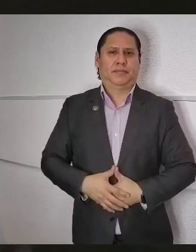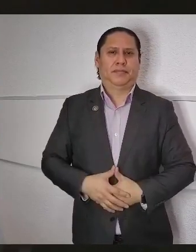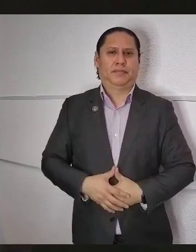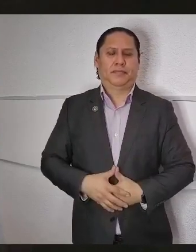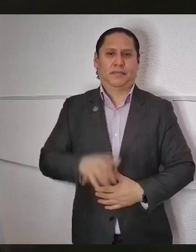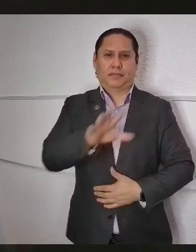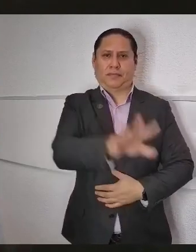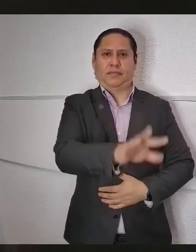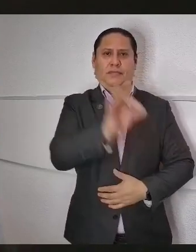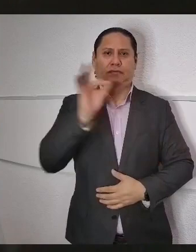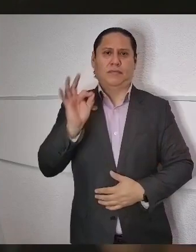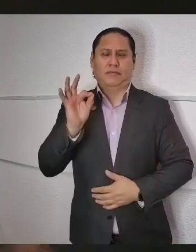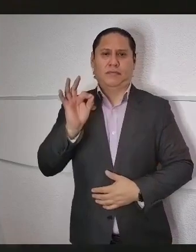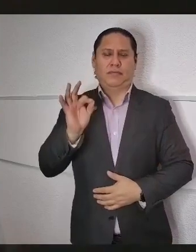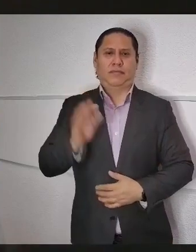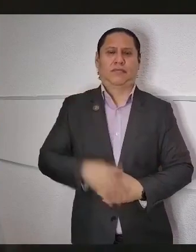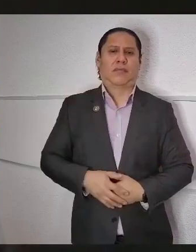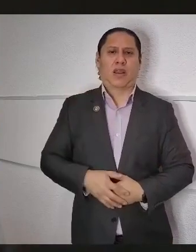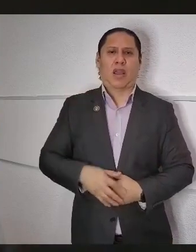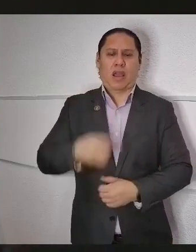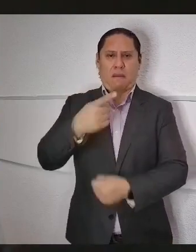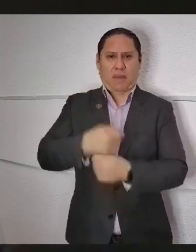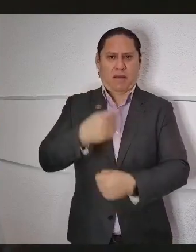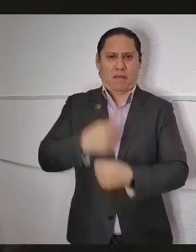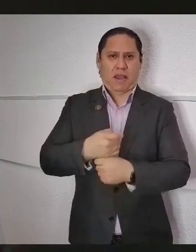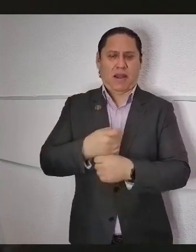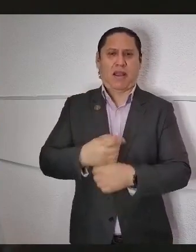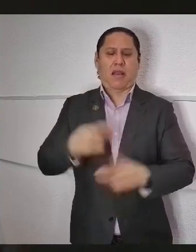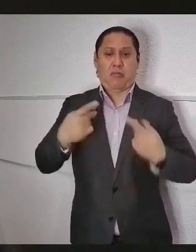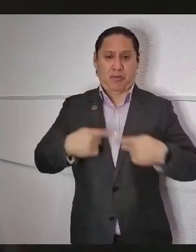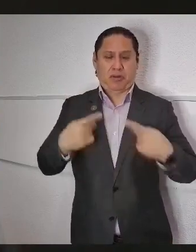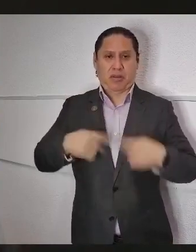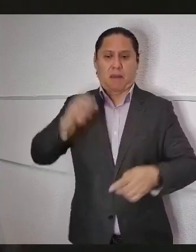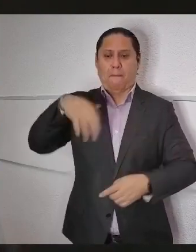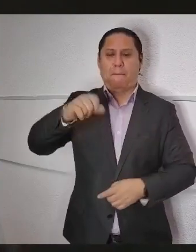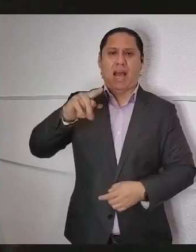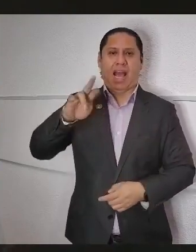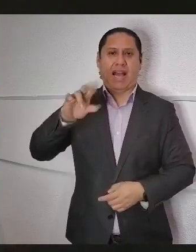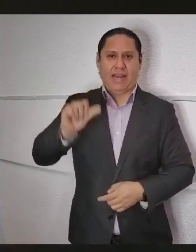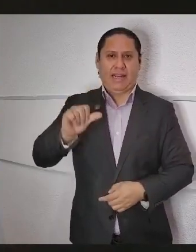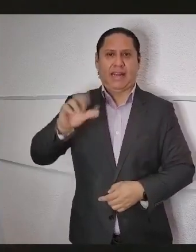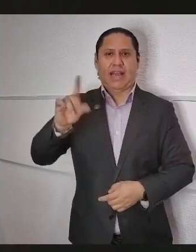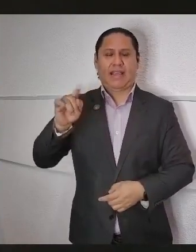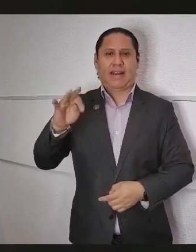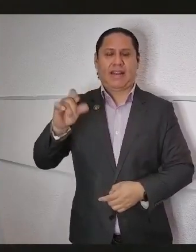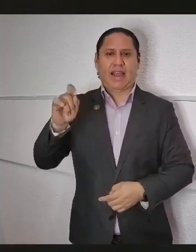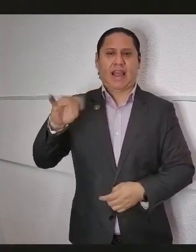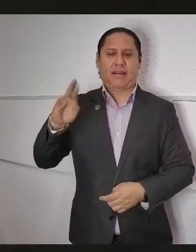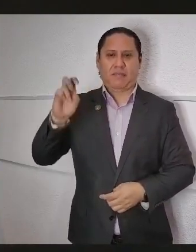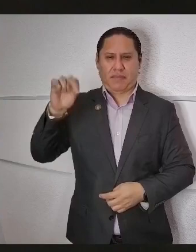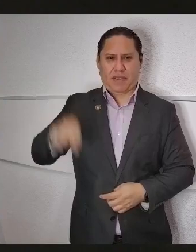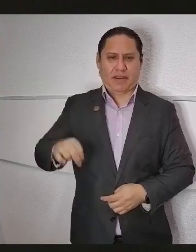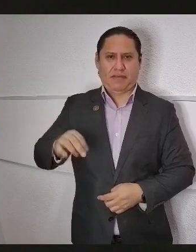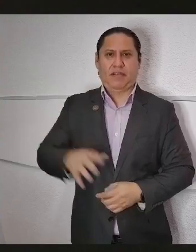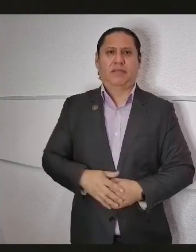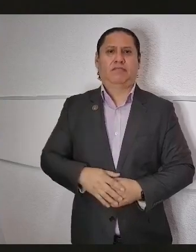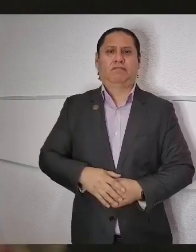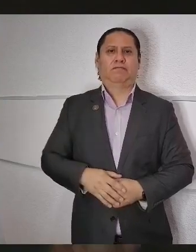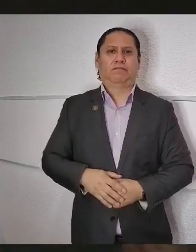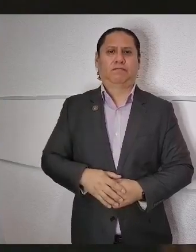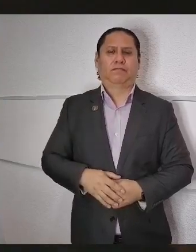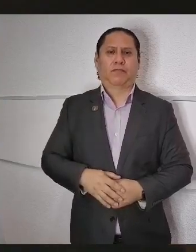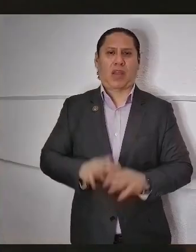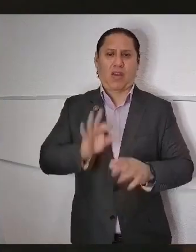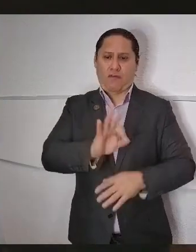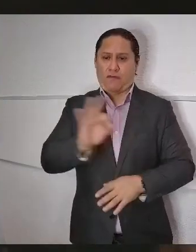es de nombrarse a la primera suplente general, Marina del Carmen Guzmán Hernández, para que a partir de la fecha